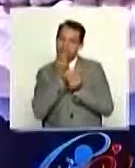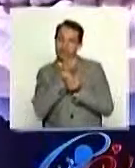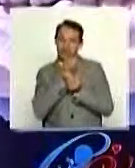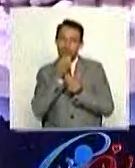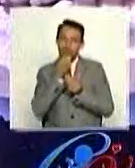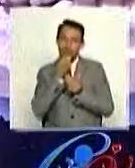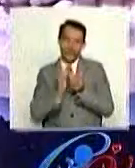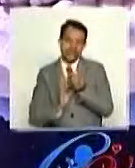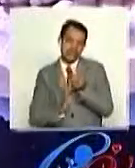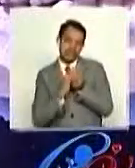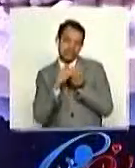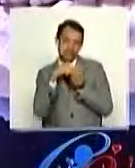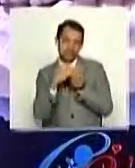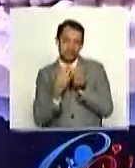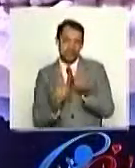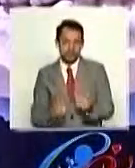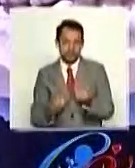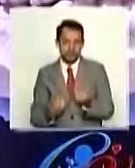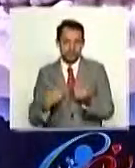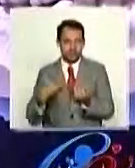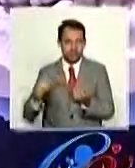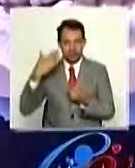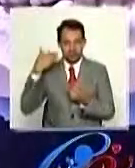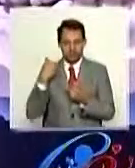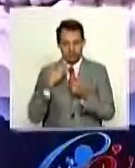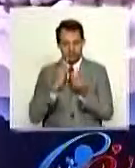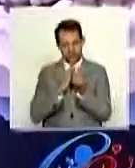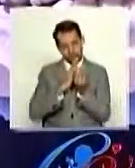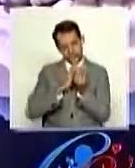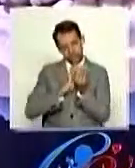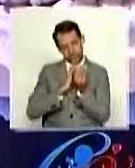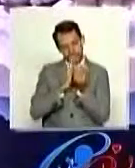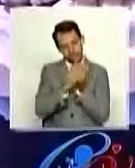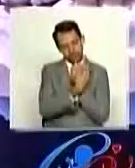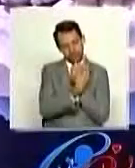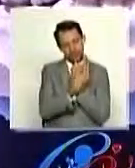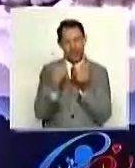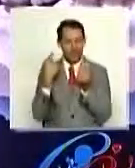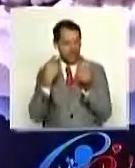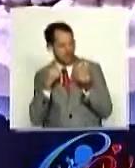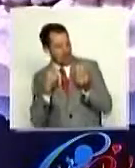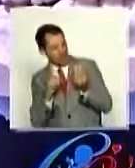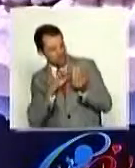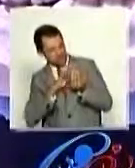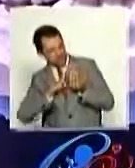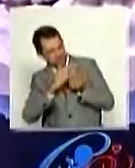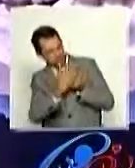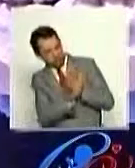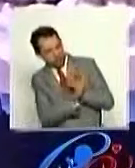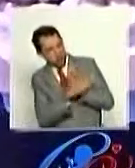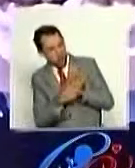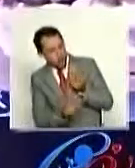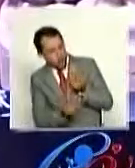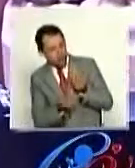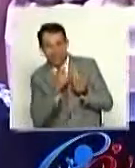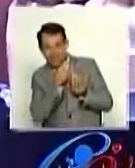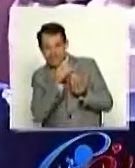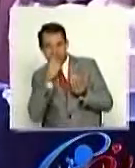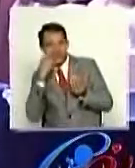los dientes en la parte anterior para hacer una proyección de qué estamos haciéndole al paciente, cómo va a quedar el